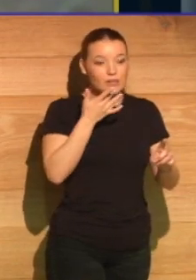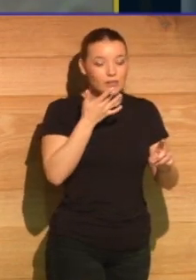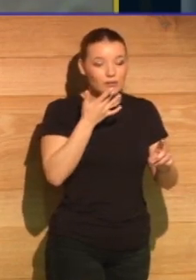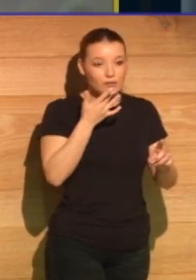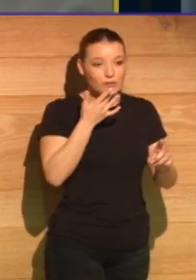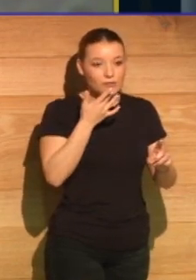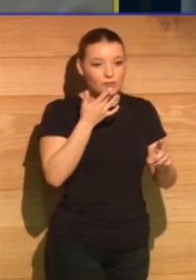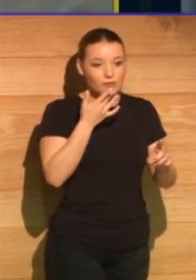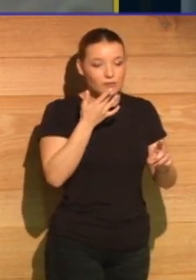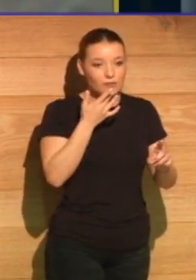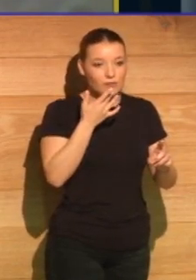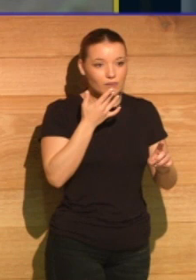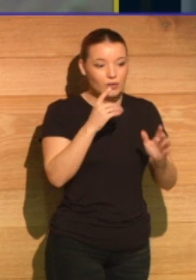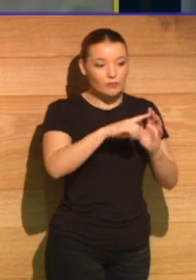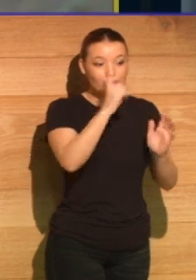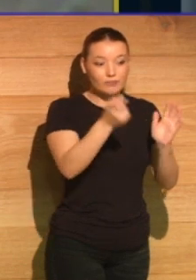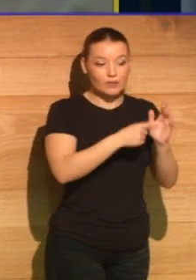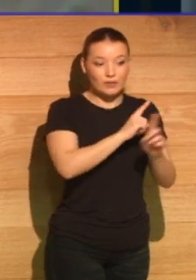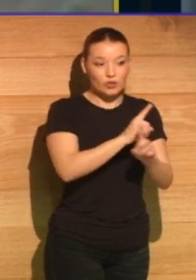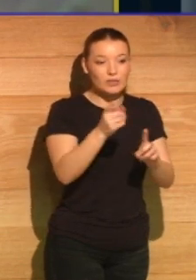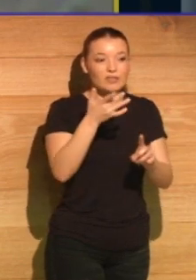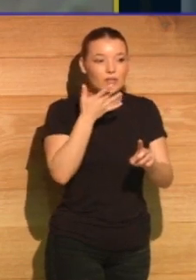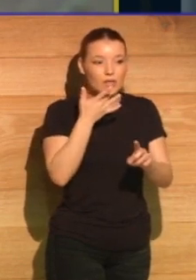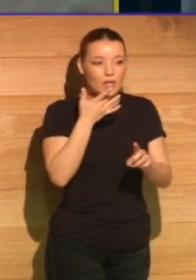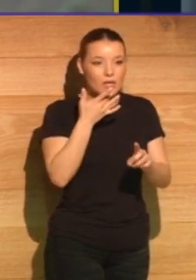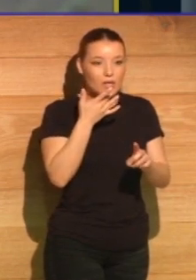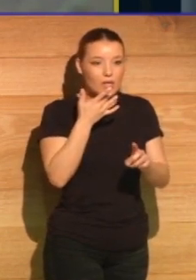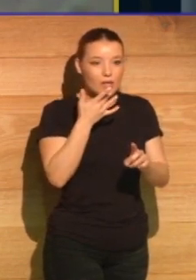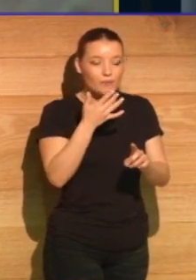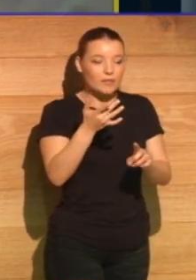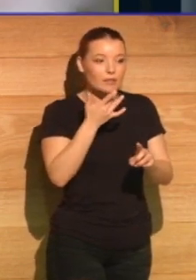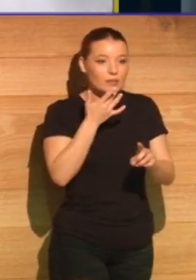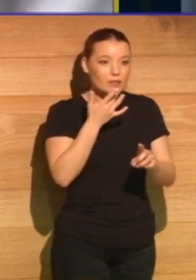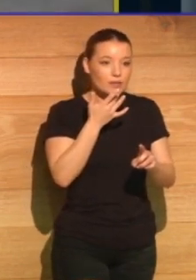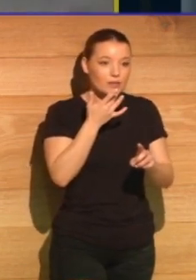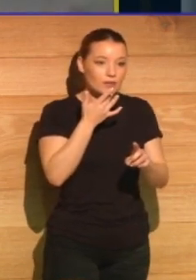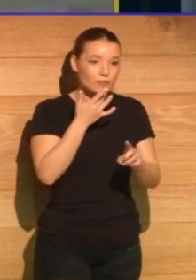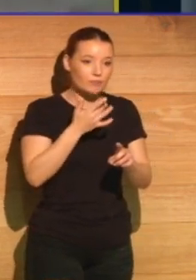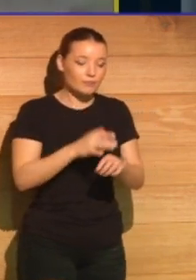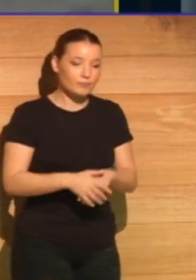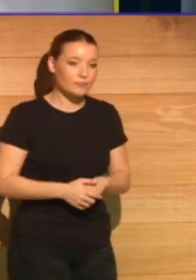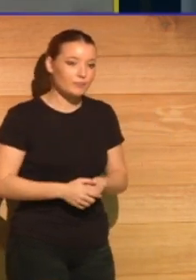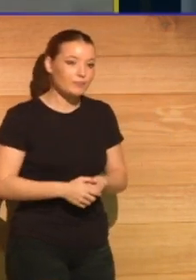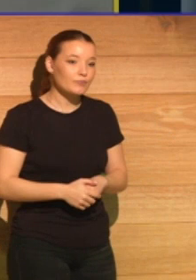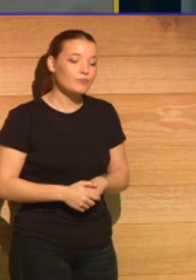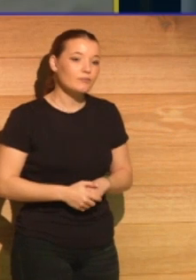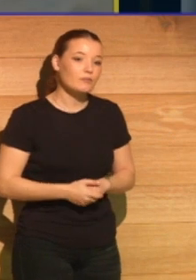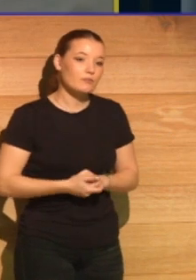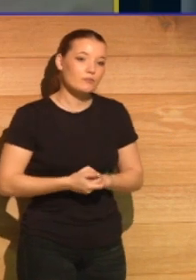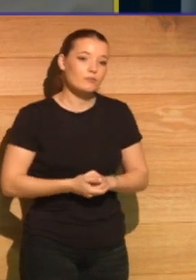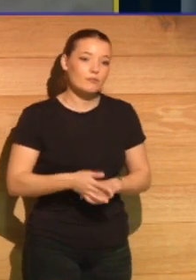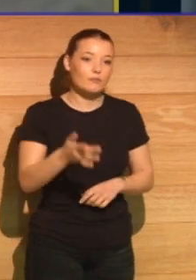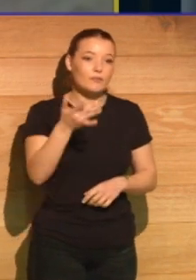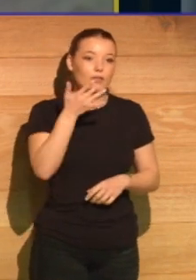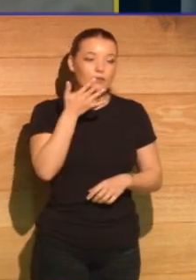insiere, si no se involucra, si no se inserta, perdón que use la palabra gallega, si no se